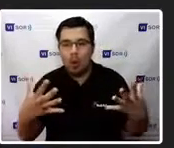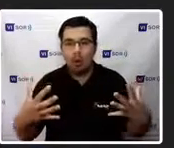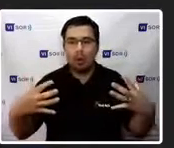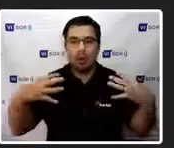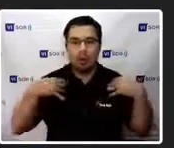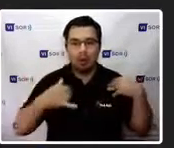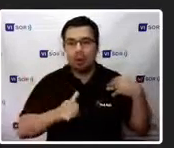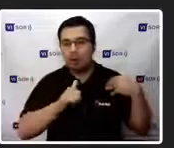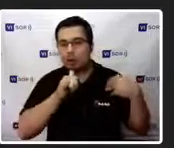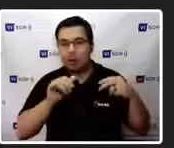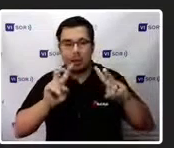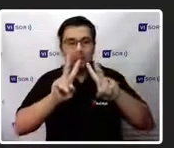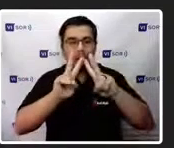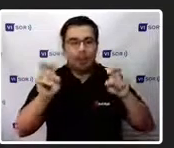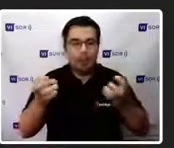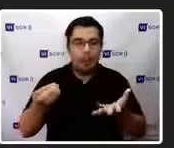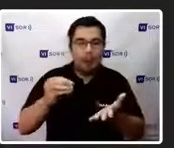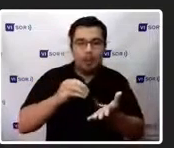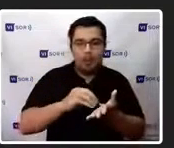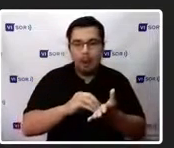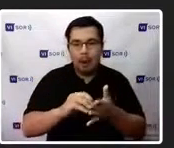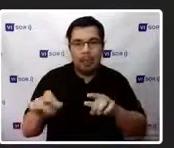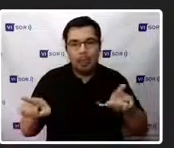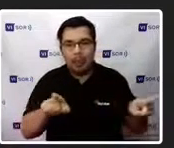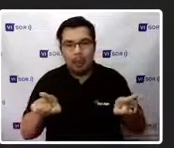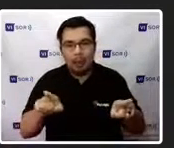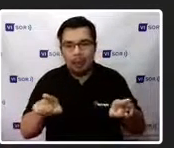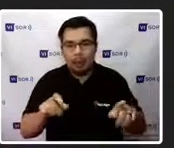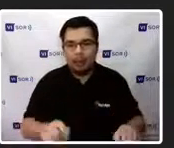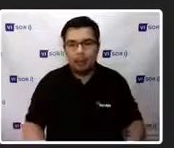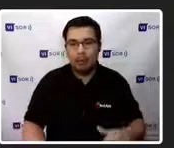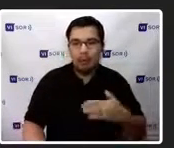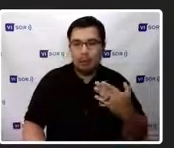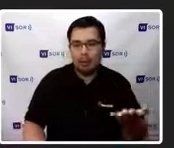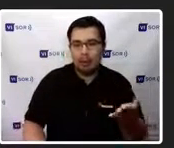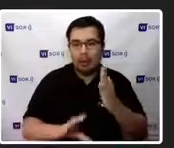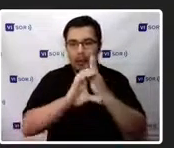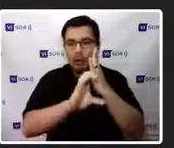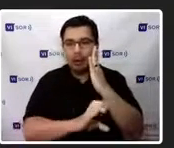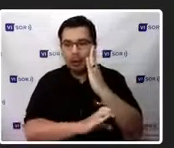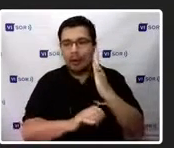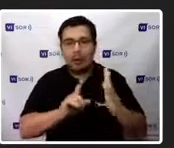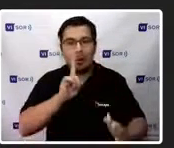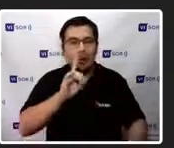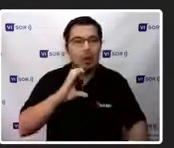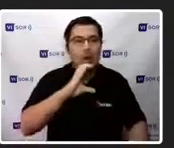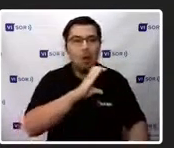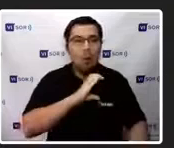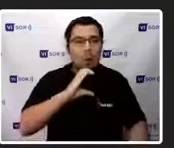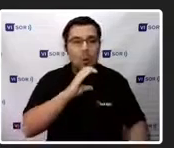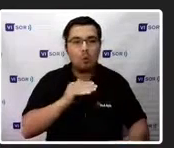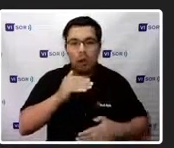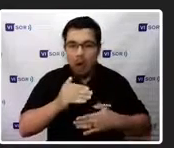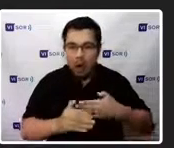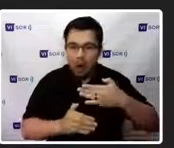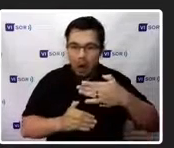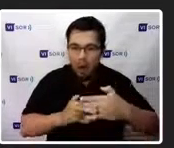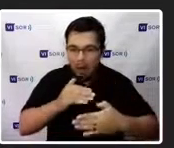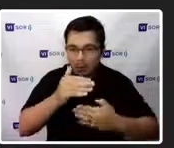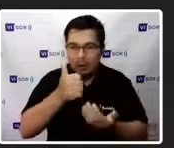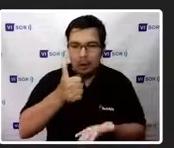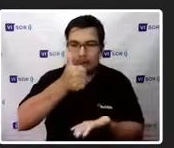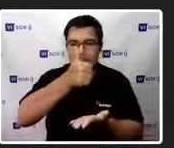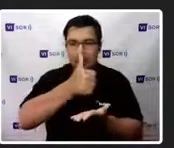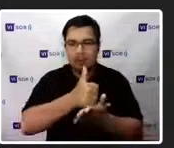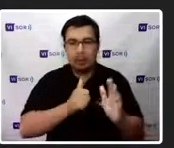gestión. Esta carrera también tiene una serie de cursos que van avanzando en los semestres del segundo, del tercer y cuarto año, que les